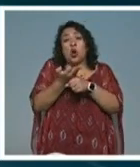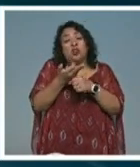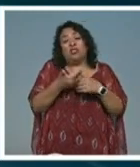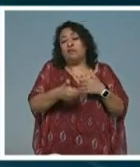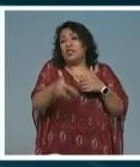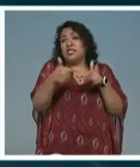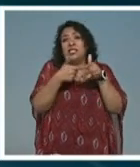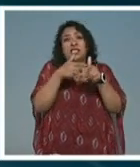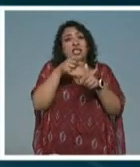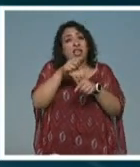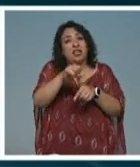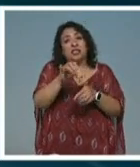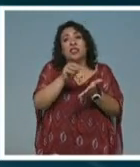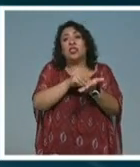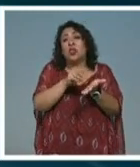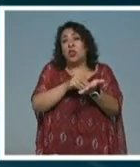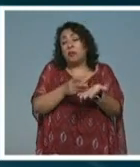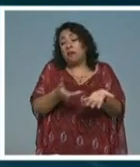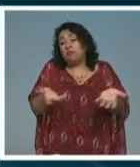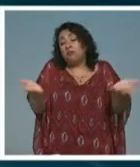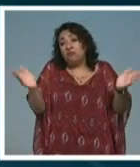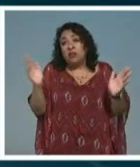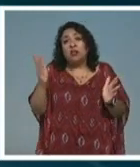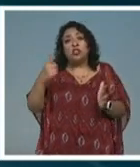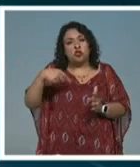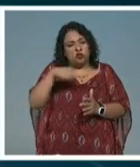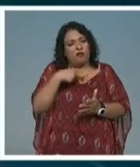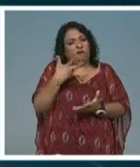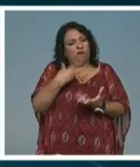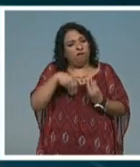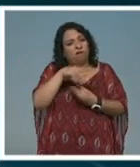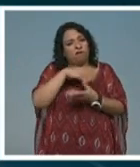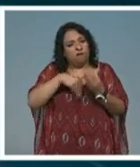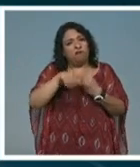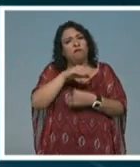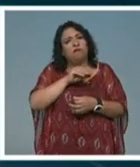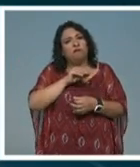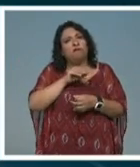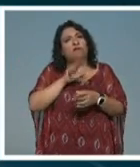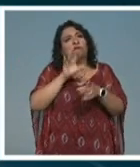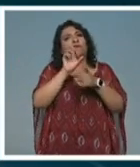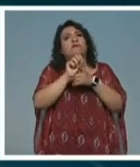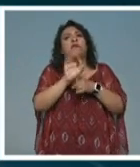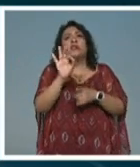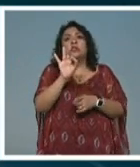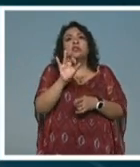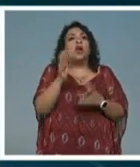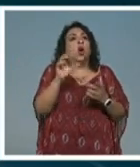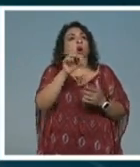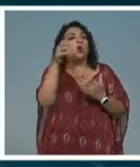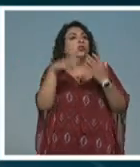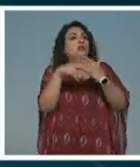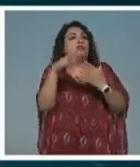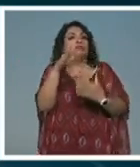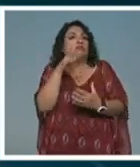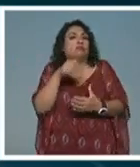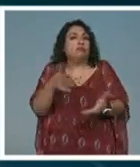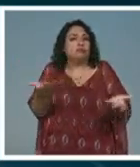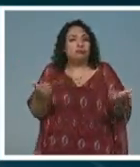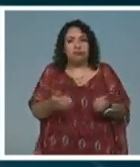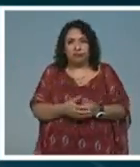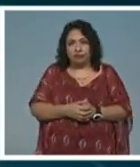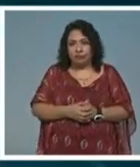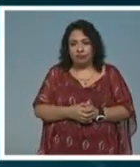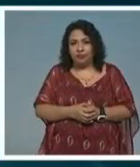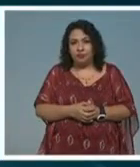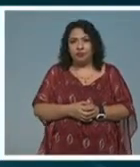siendo un rato. Y bueno, lo sacaremos adelante de alguna otra forma porque no podríamos hacer otra cosa.